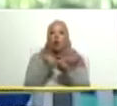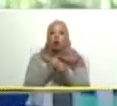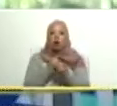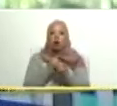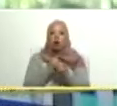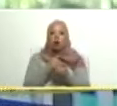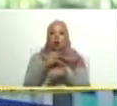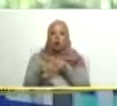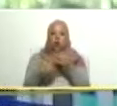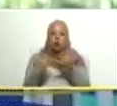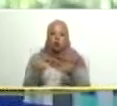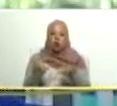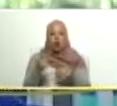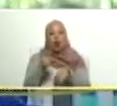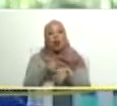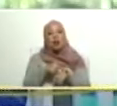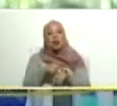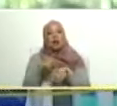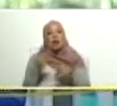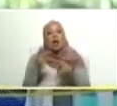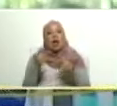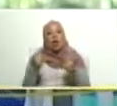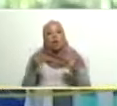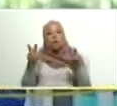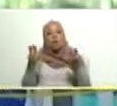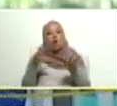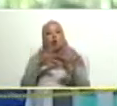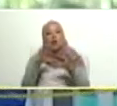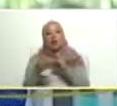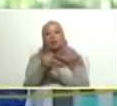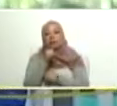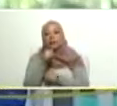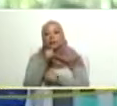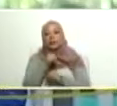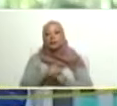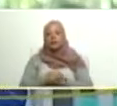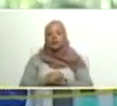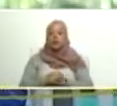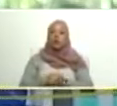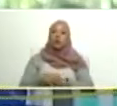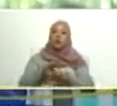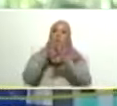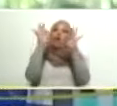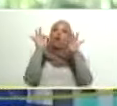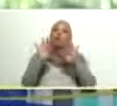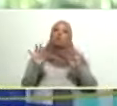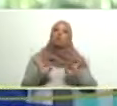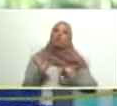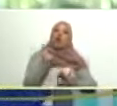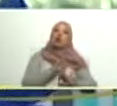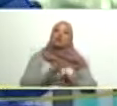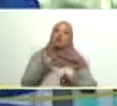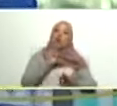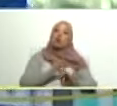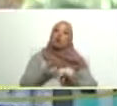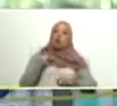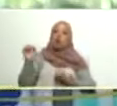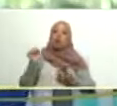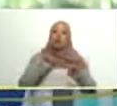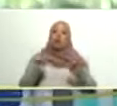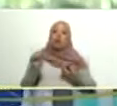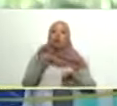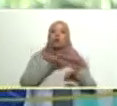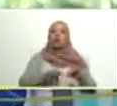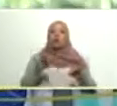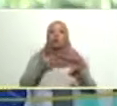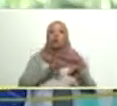si vamos a una nueva época, hay que articular de una nueva forma todas las fuerzas sociales, todos los movimientos